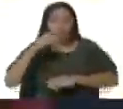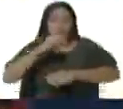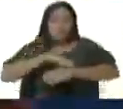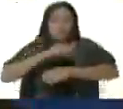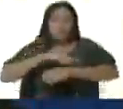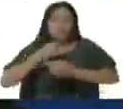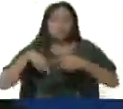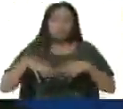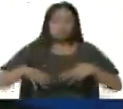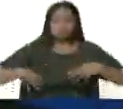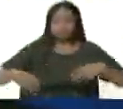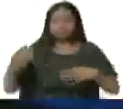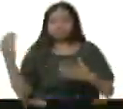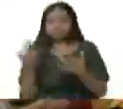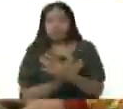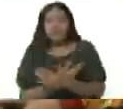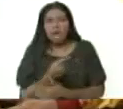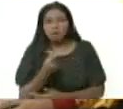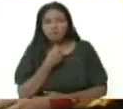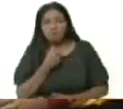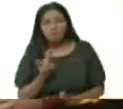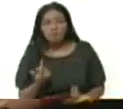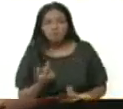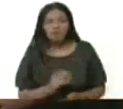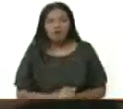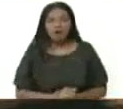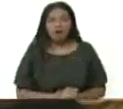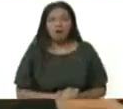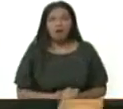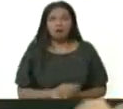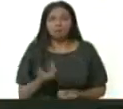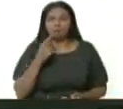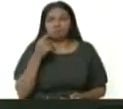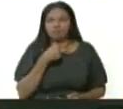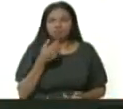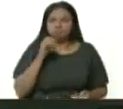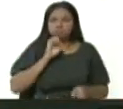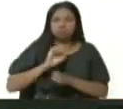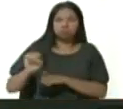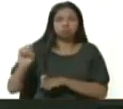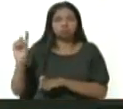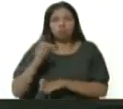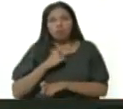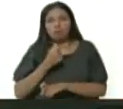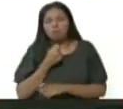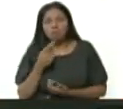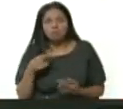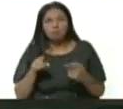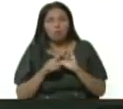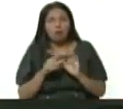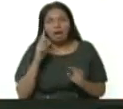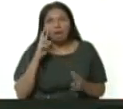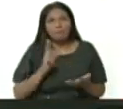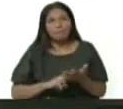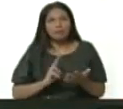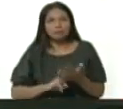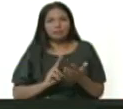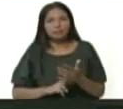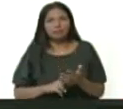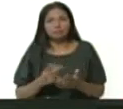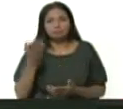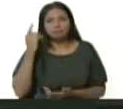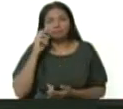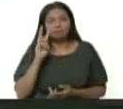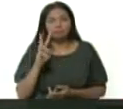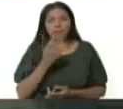modelo capitalista salvaje, a su modelo excluyente, a su modelo excluyente. Esa es la verdad. Ayer salió